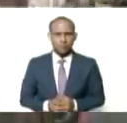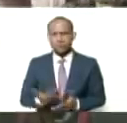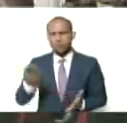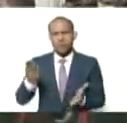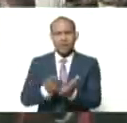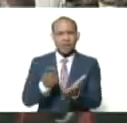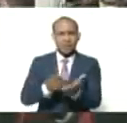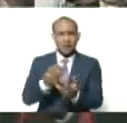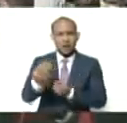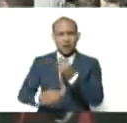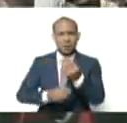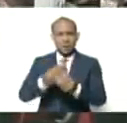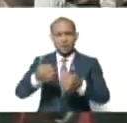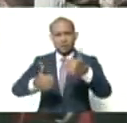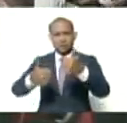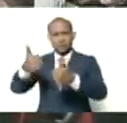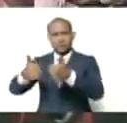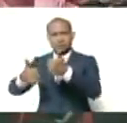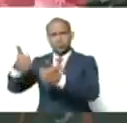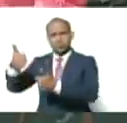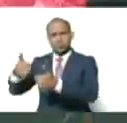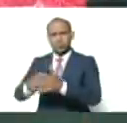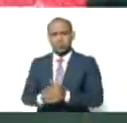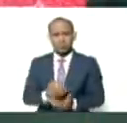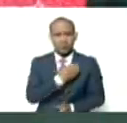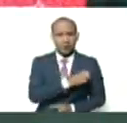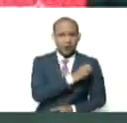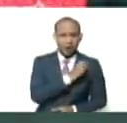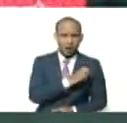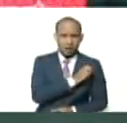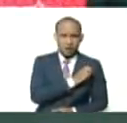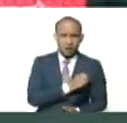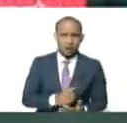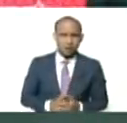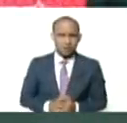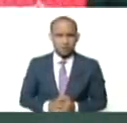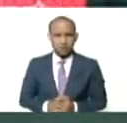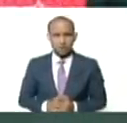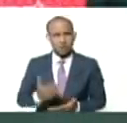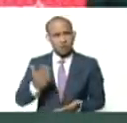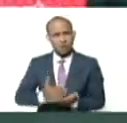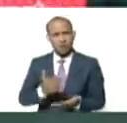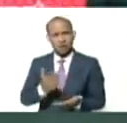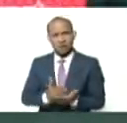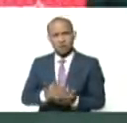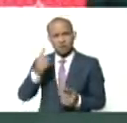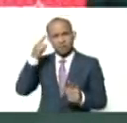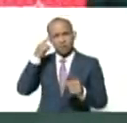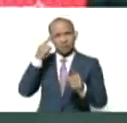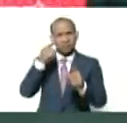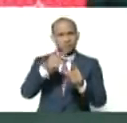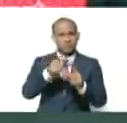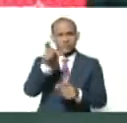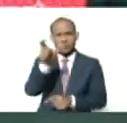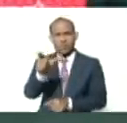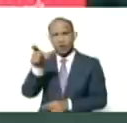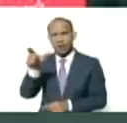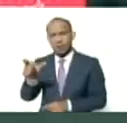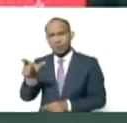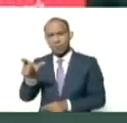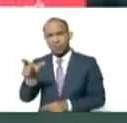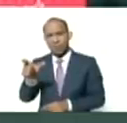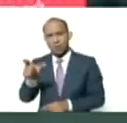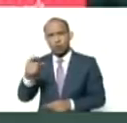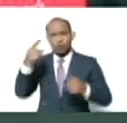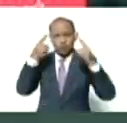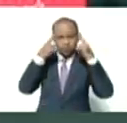siempre necesitamos candidaturas éticas, siempre necesitamos gente muy capaz